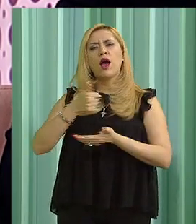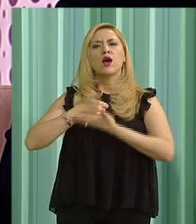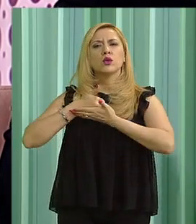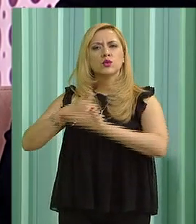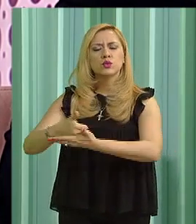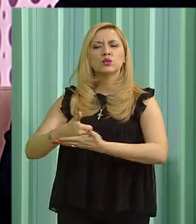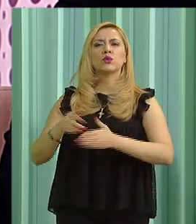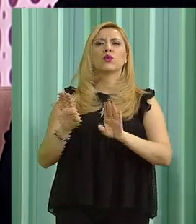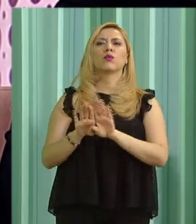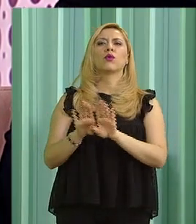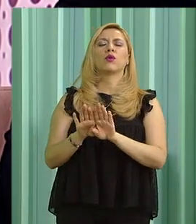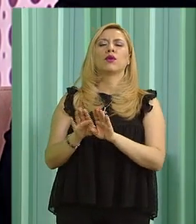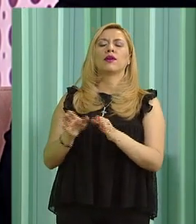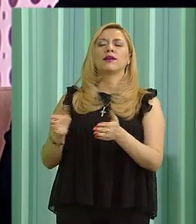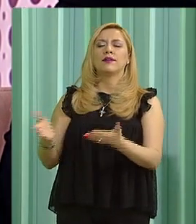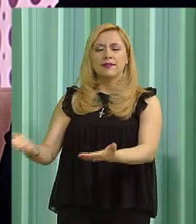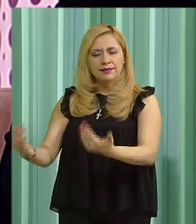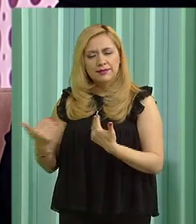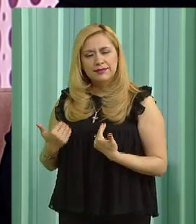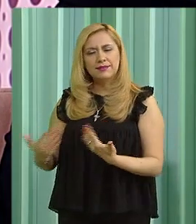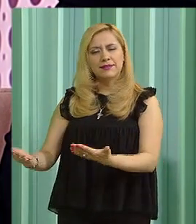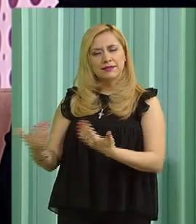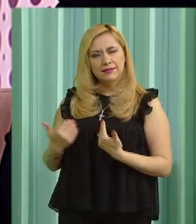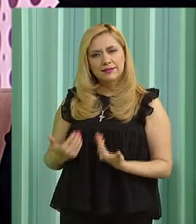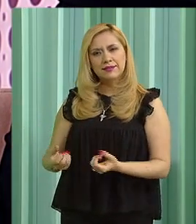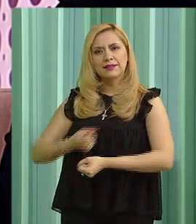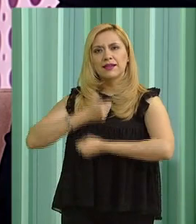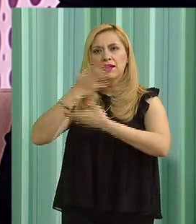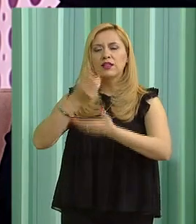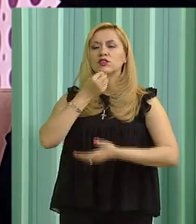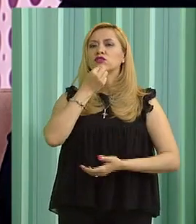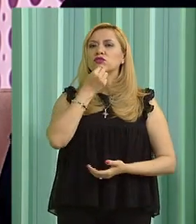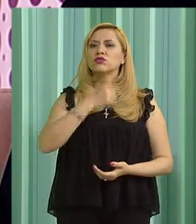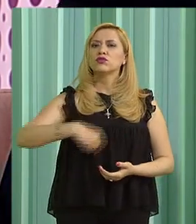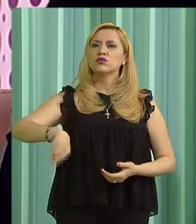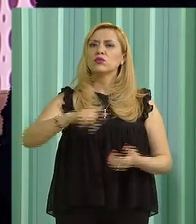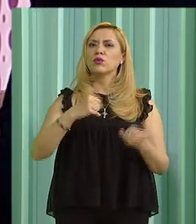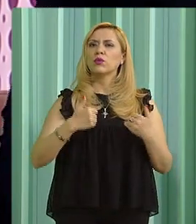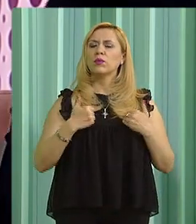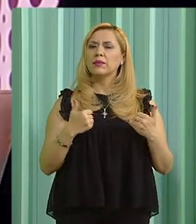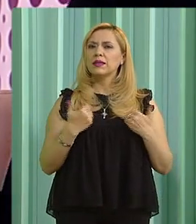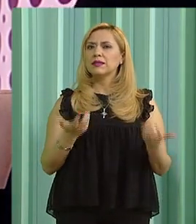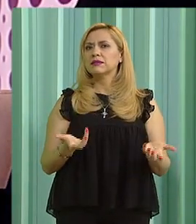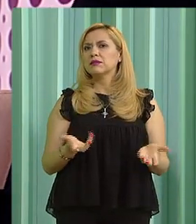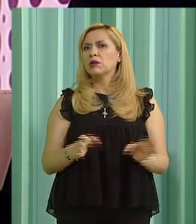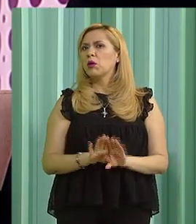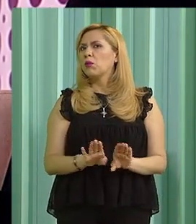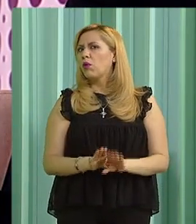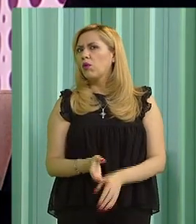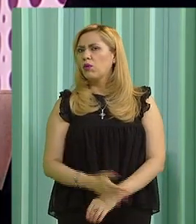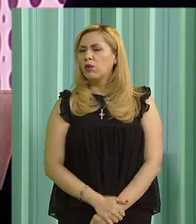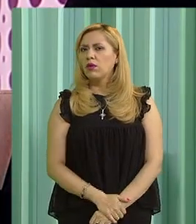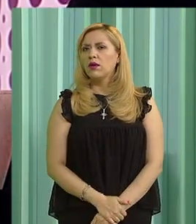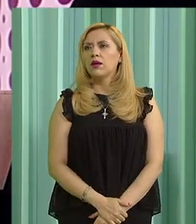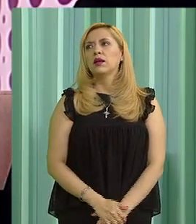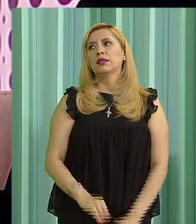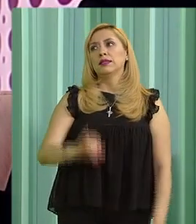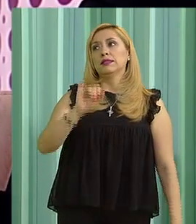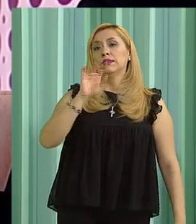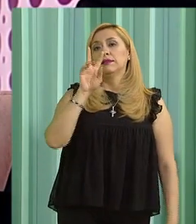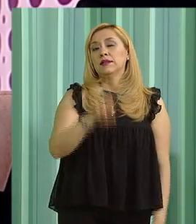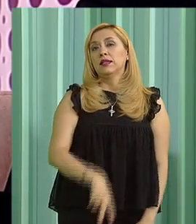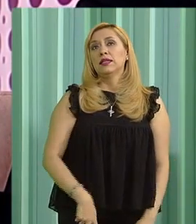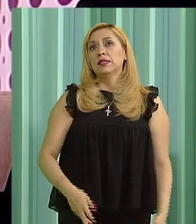la contención, de la información incluso para los niños, niñas y adolescentes? Sí, pues es, como estaba comentando Víctor,